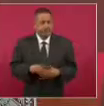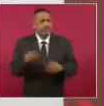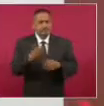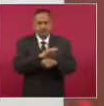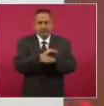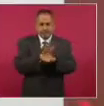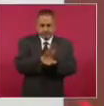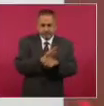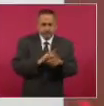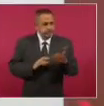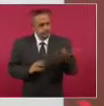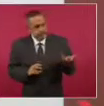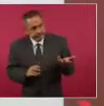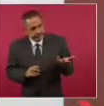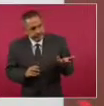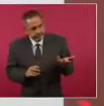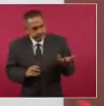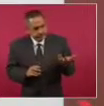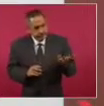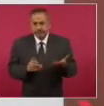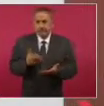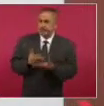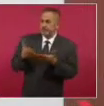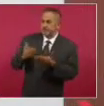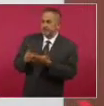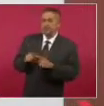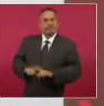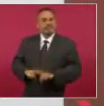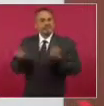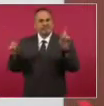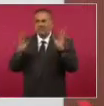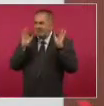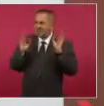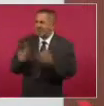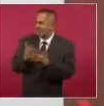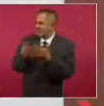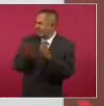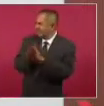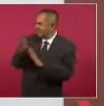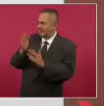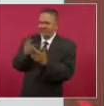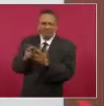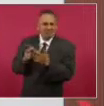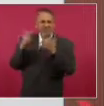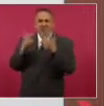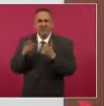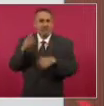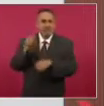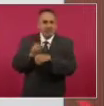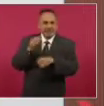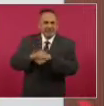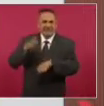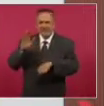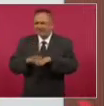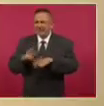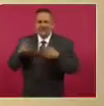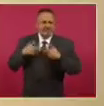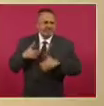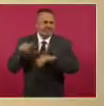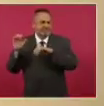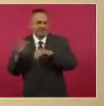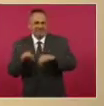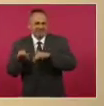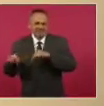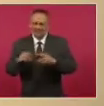pandemia, no habíamos visto en décadas. Máximos históricos de empleo formal y